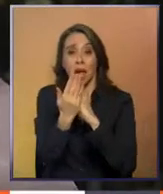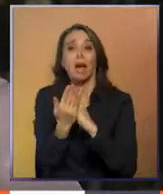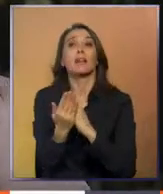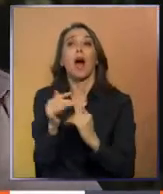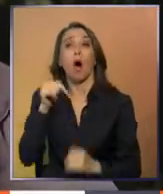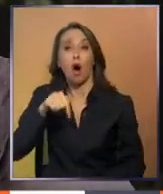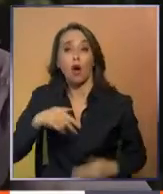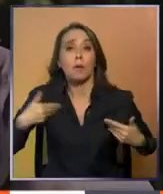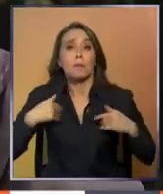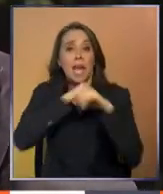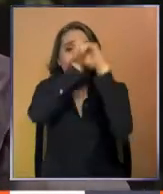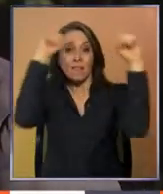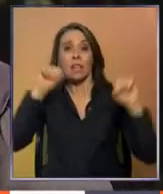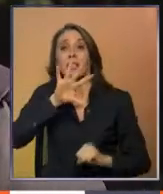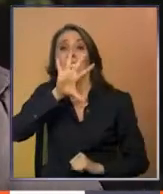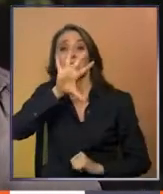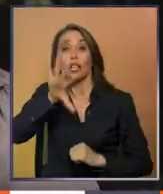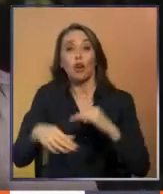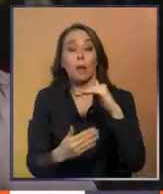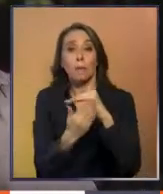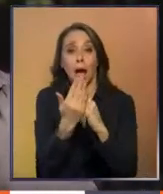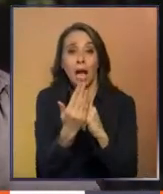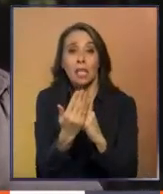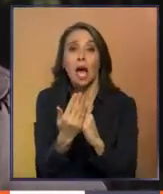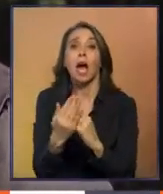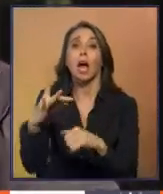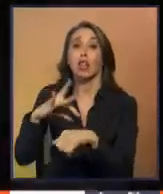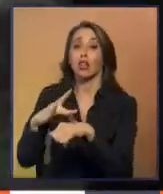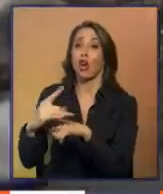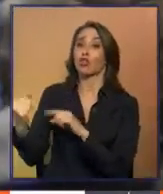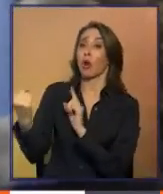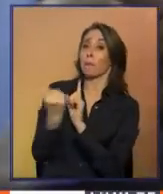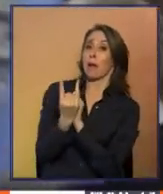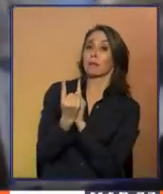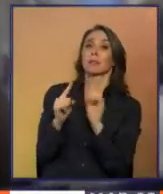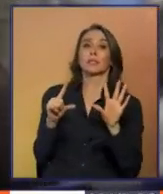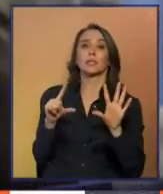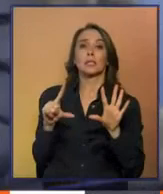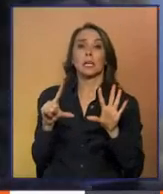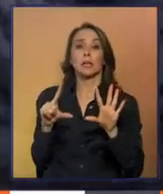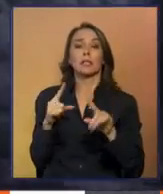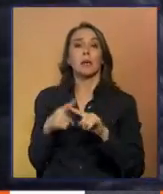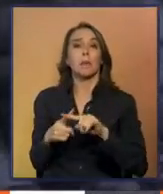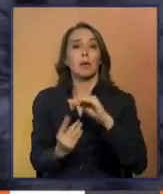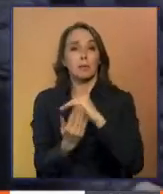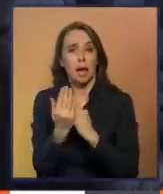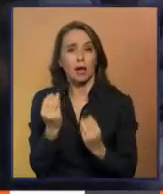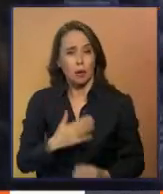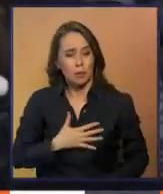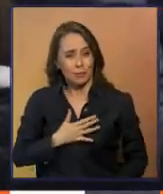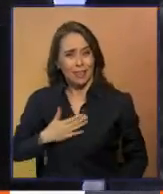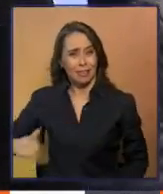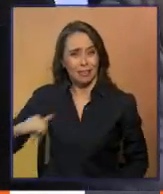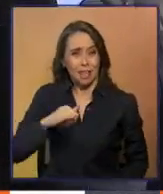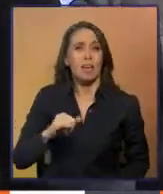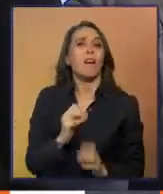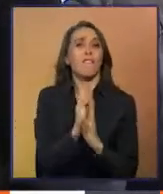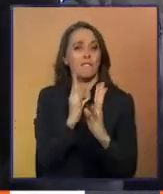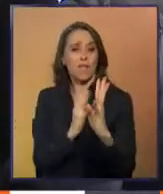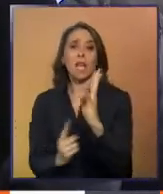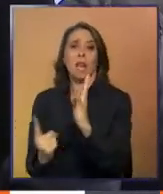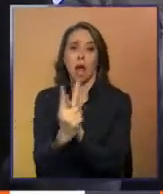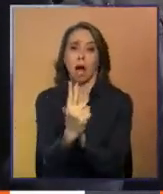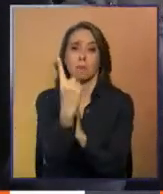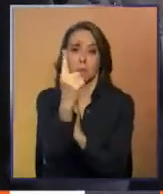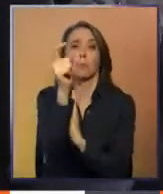que levantarme a las 5 de la mañana para que me atendieran a las 7:30. Parecería de sentido común que se les dé preferencia en la fila tanto a adultos mayores